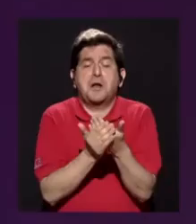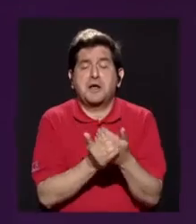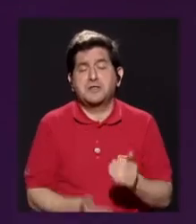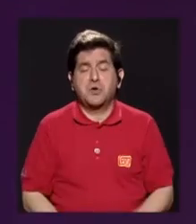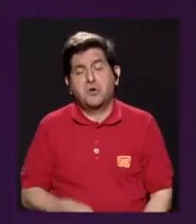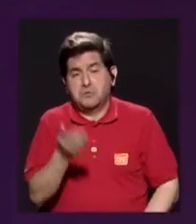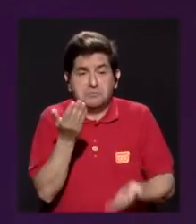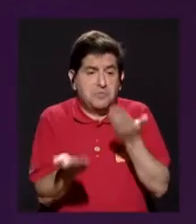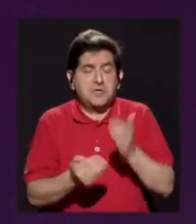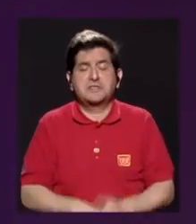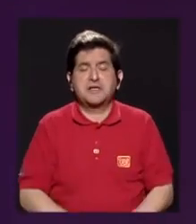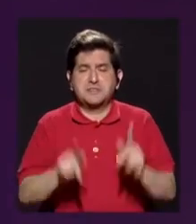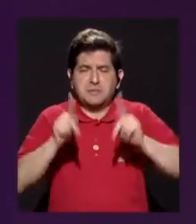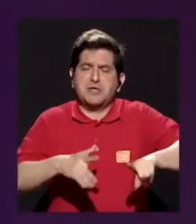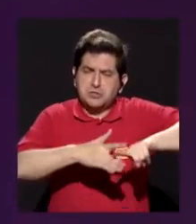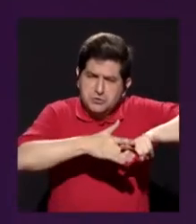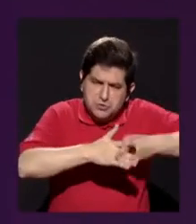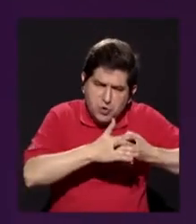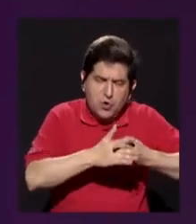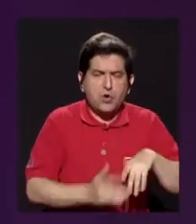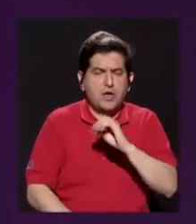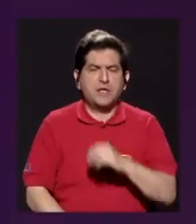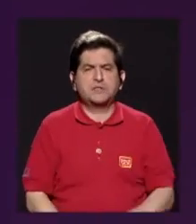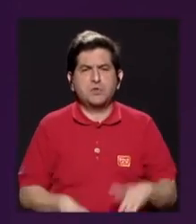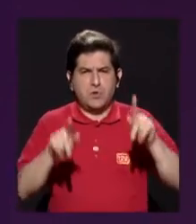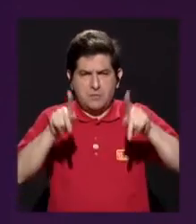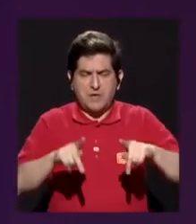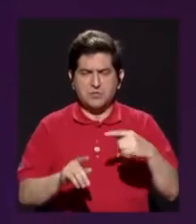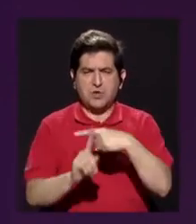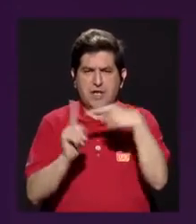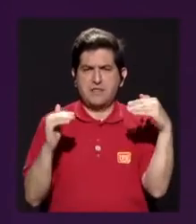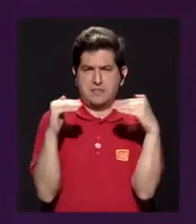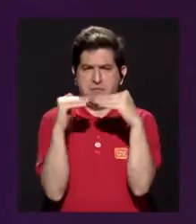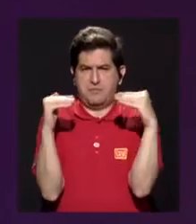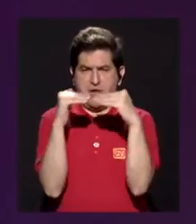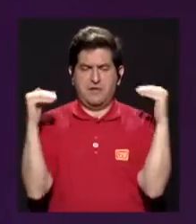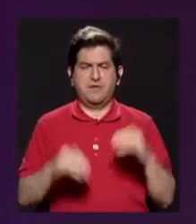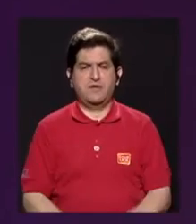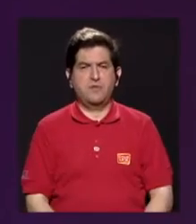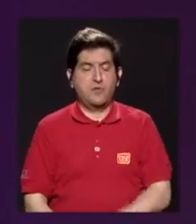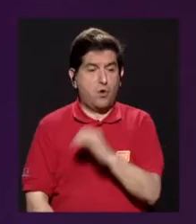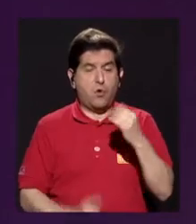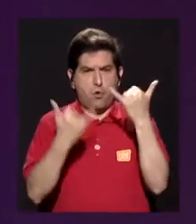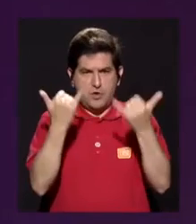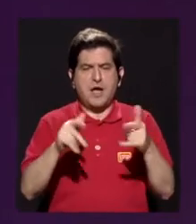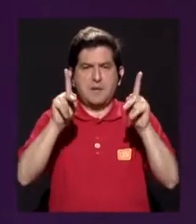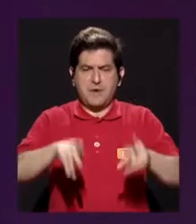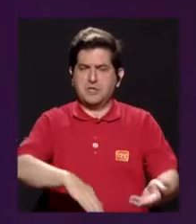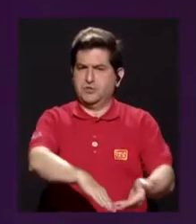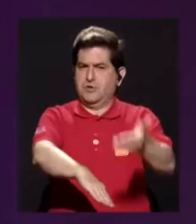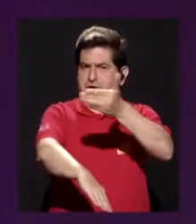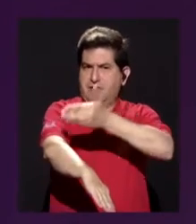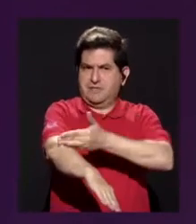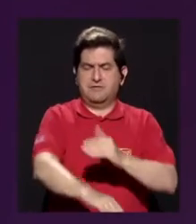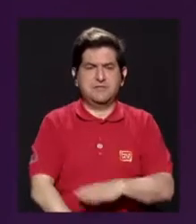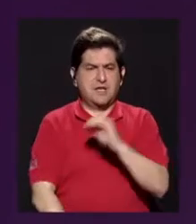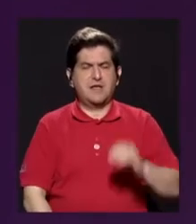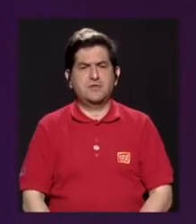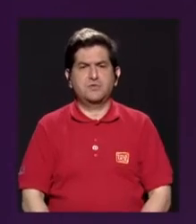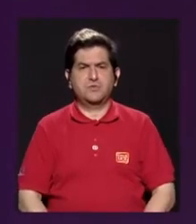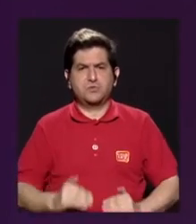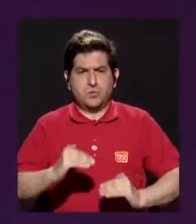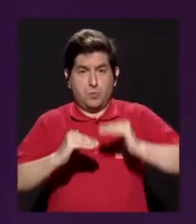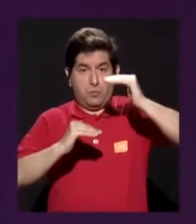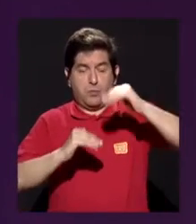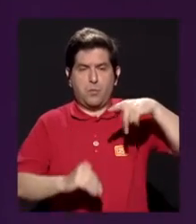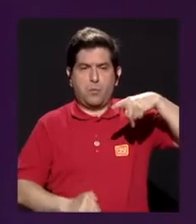Caminatas para principiantes, para intermedios, para caminatas avanzados y avanzados plus, que son las que son un